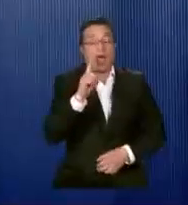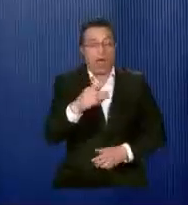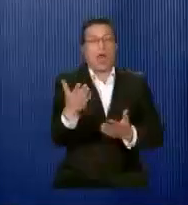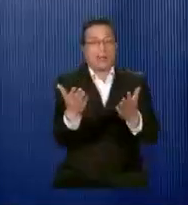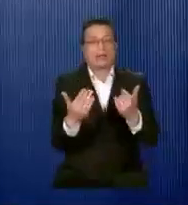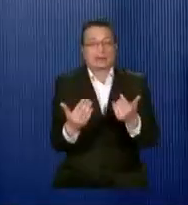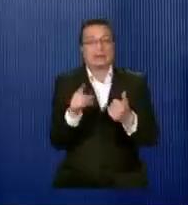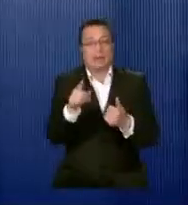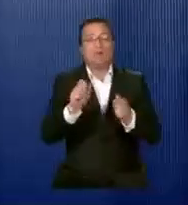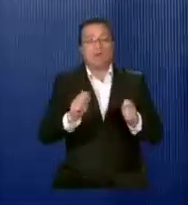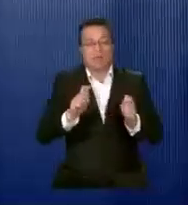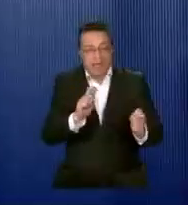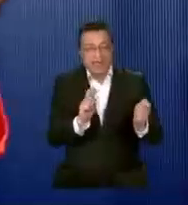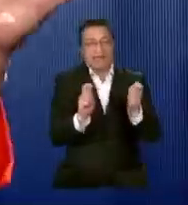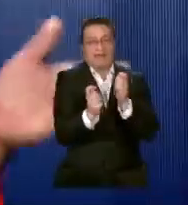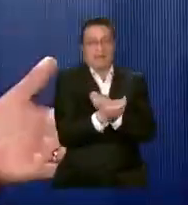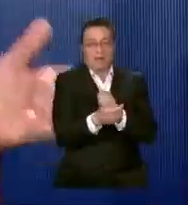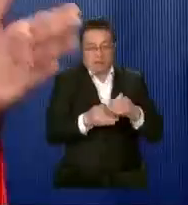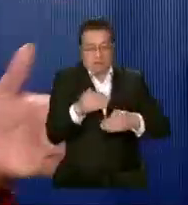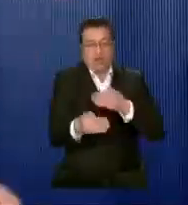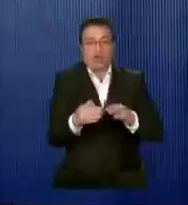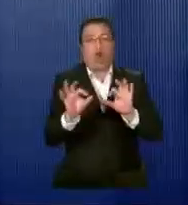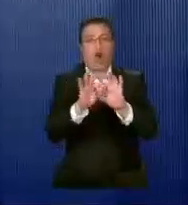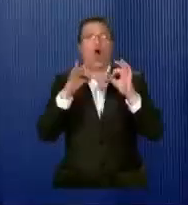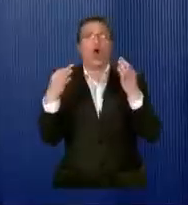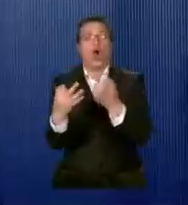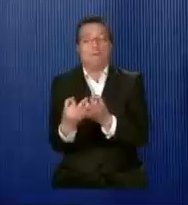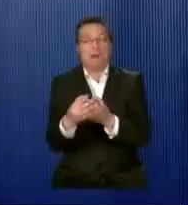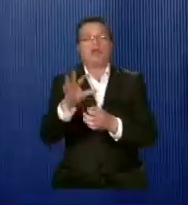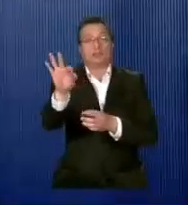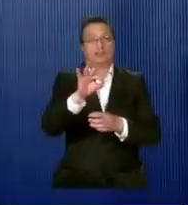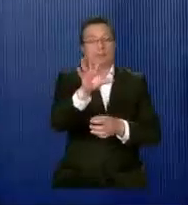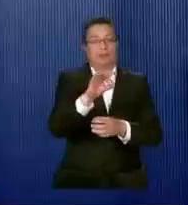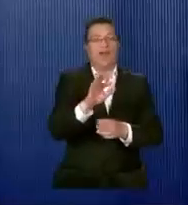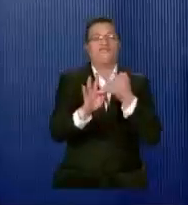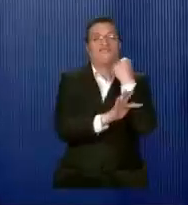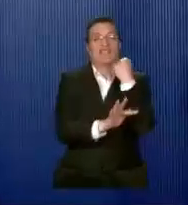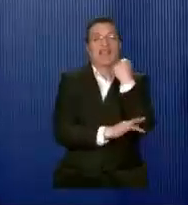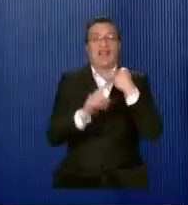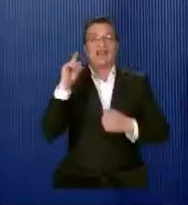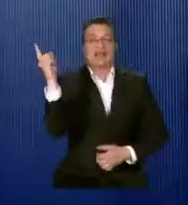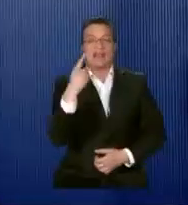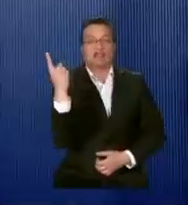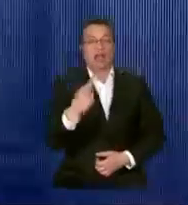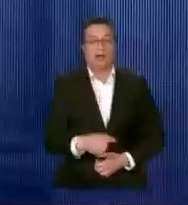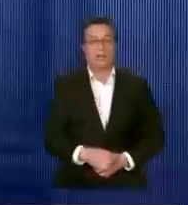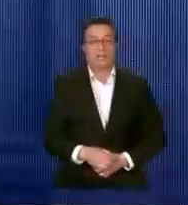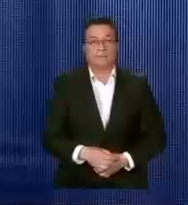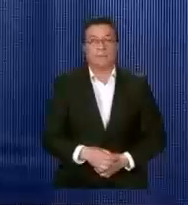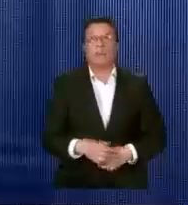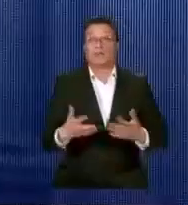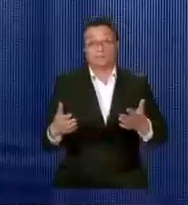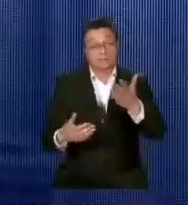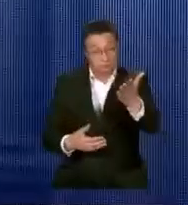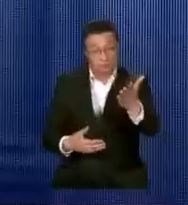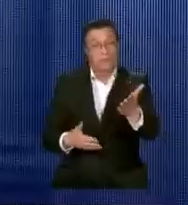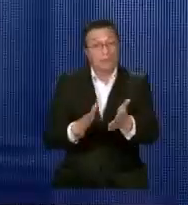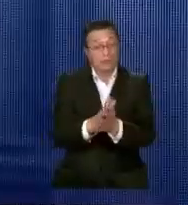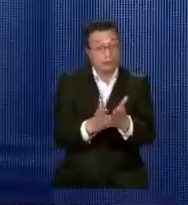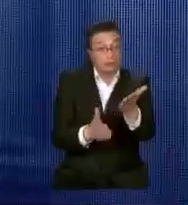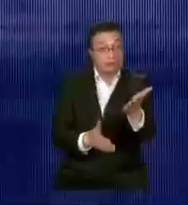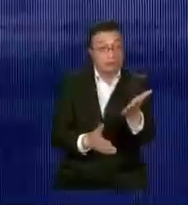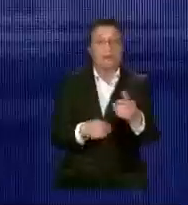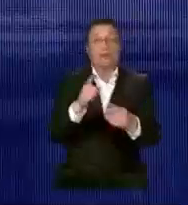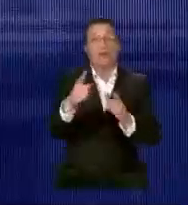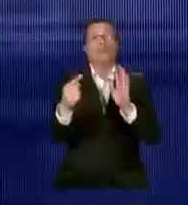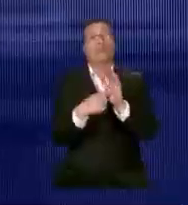poder transformar el proceso completo de designación de los fiscales nacionales. Ya. Y, por favor, sí. Respecto al